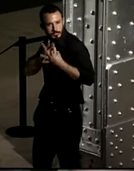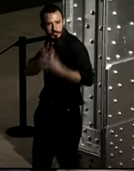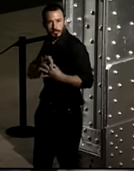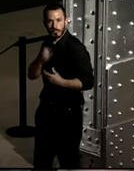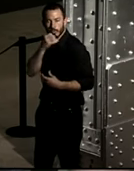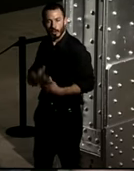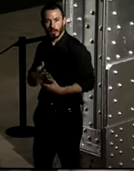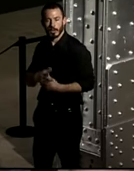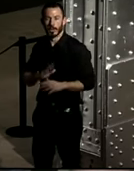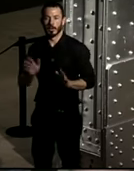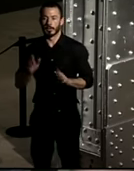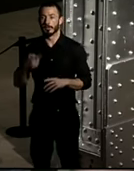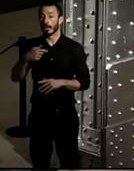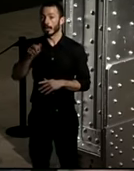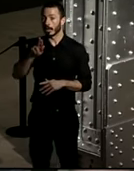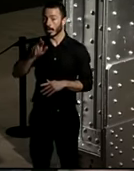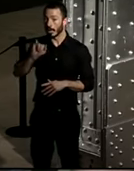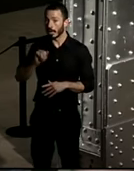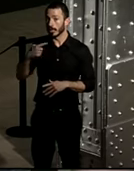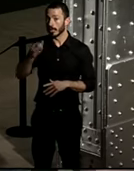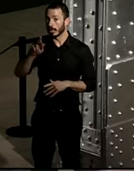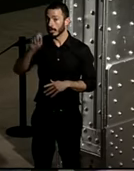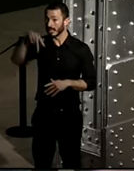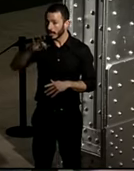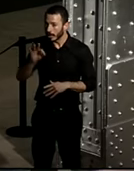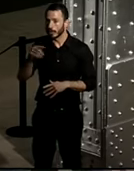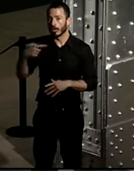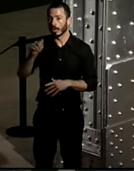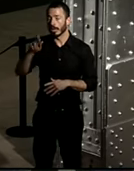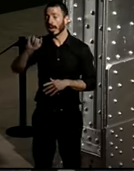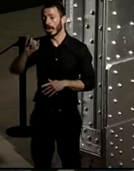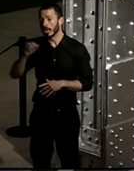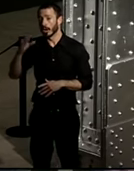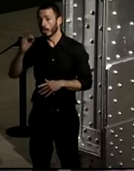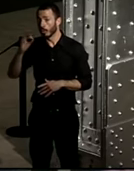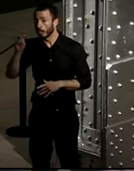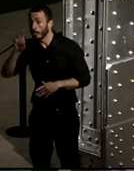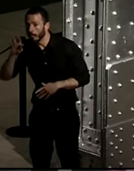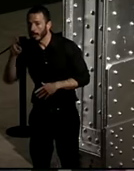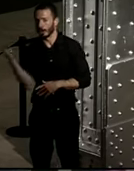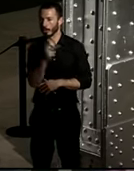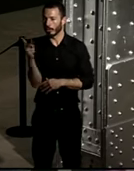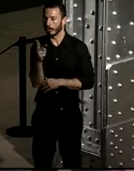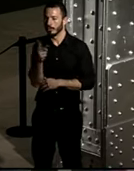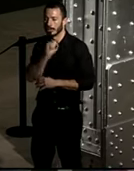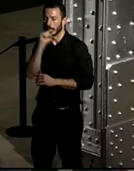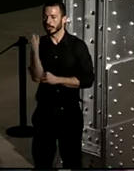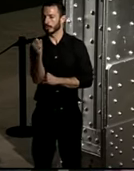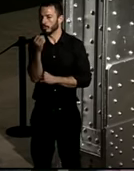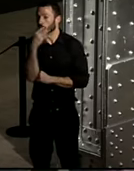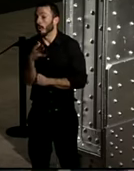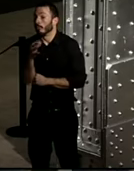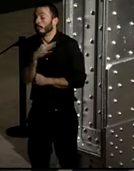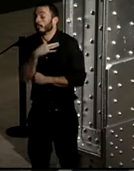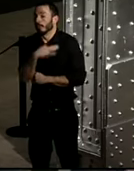yo qué sé, Gary Grant, Gary Cooper hubieran hecho grandes asesinos. Lo que pasa es que, bueno, normalmente se encasilla la cosa y ya